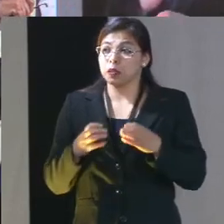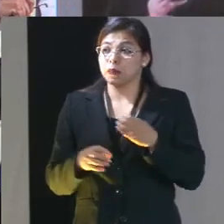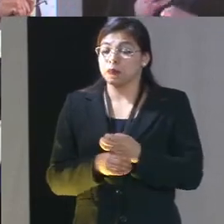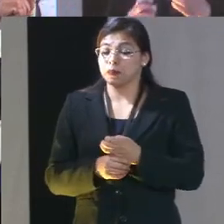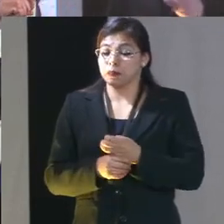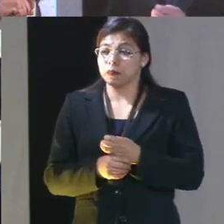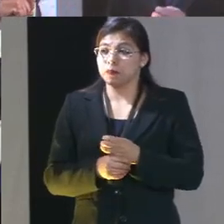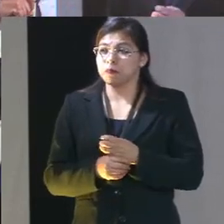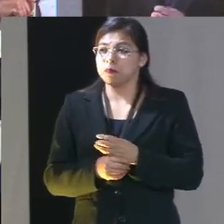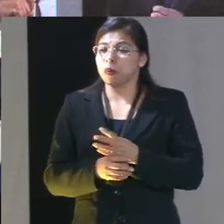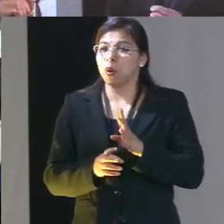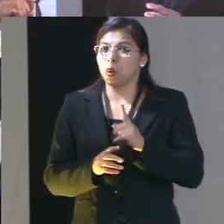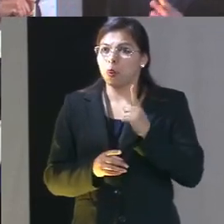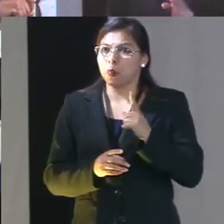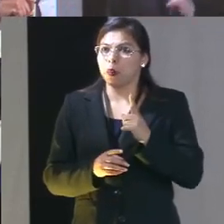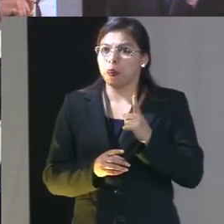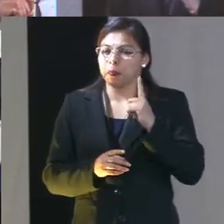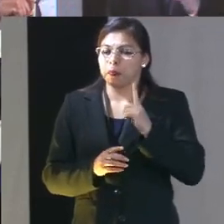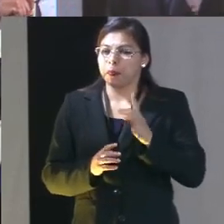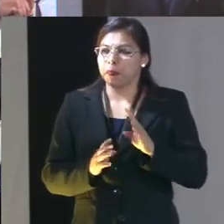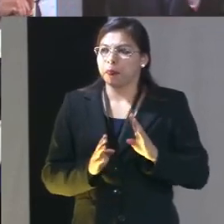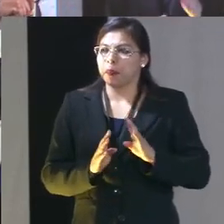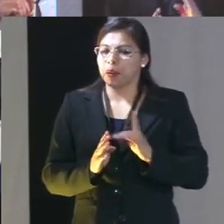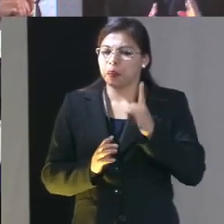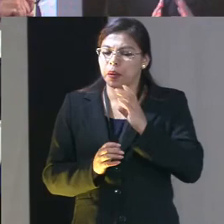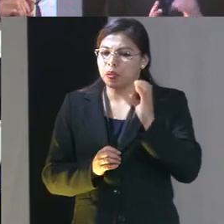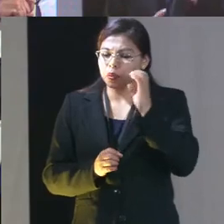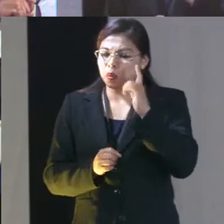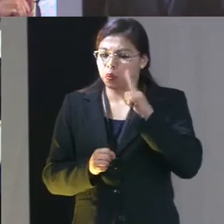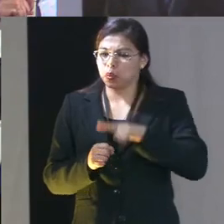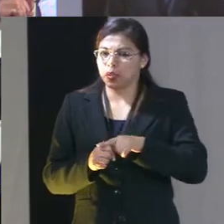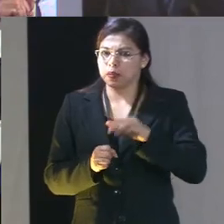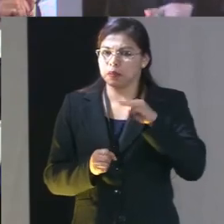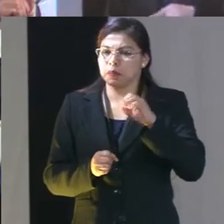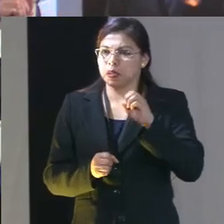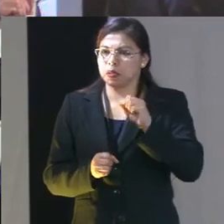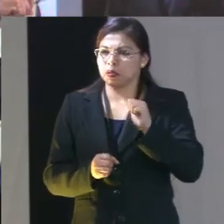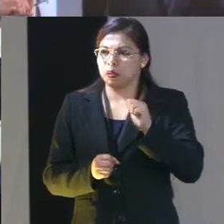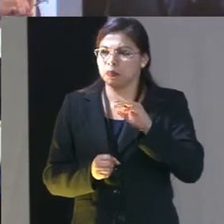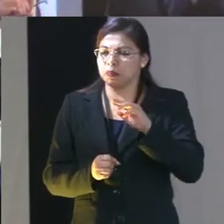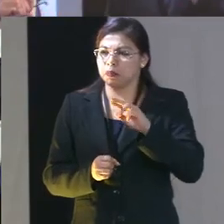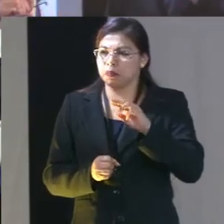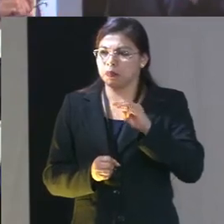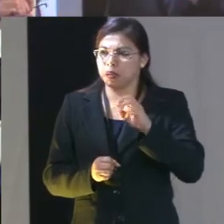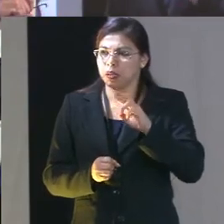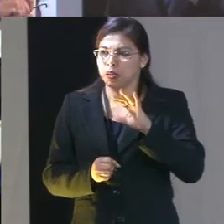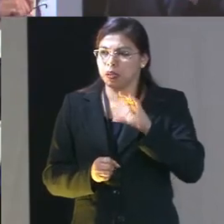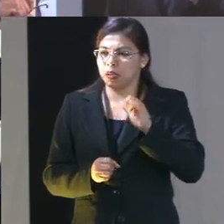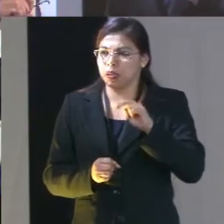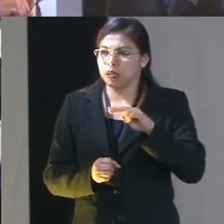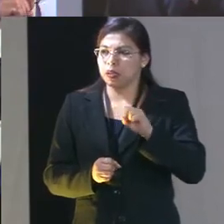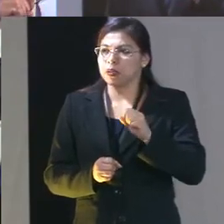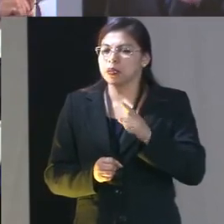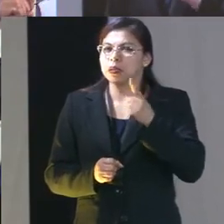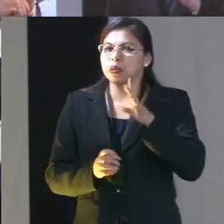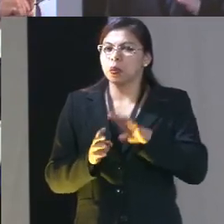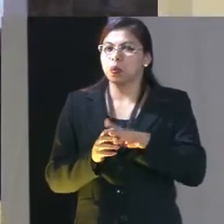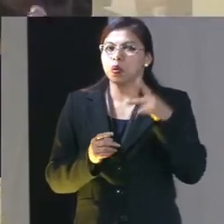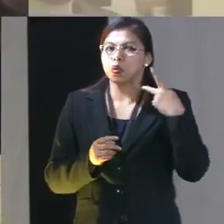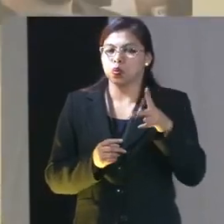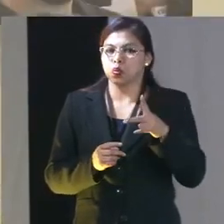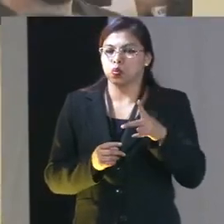ve como limitantes para las culturas mesoamericanas es la deficiencia en sus